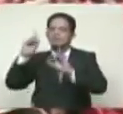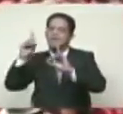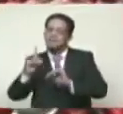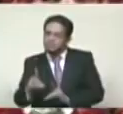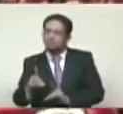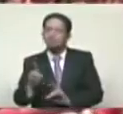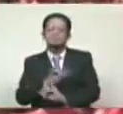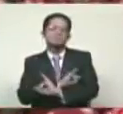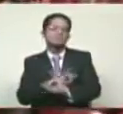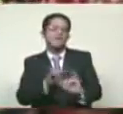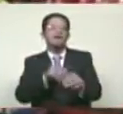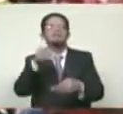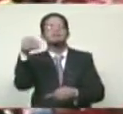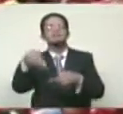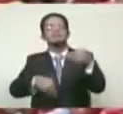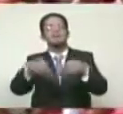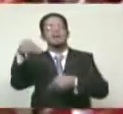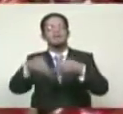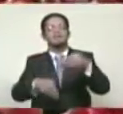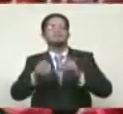camino pacífico.